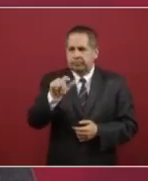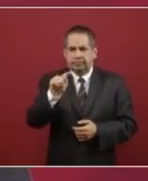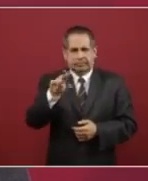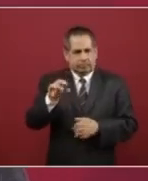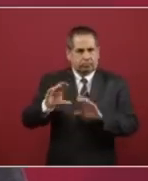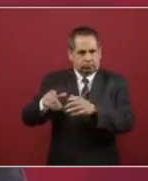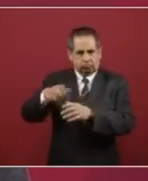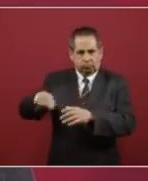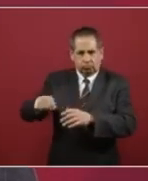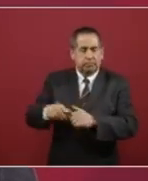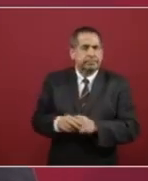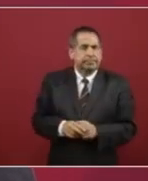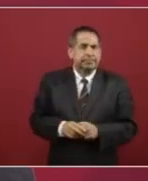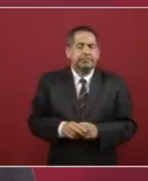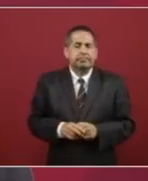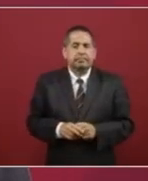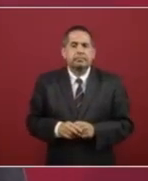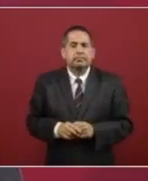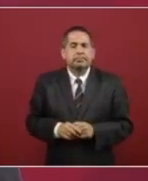se